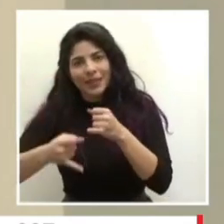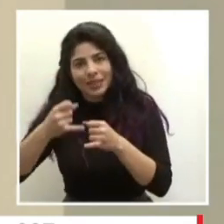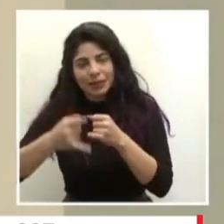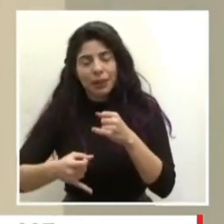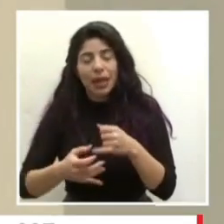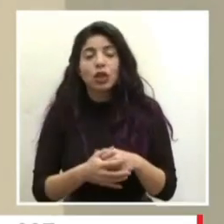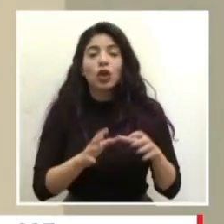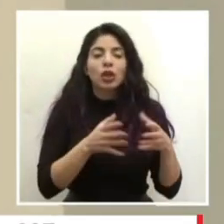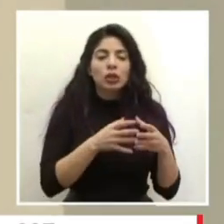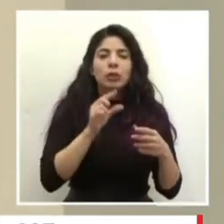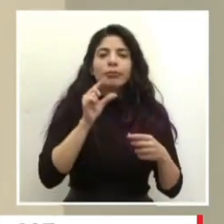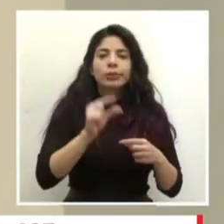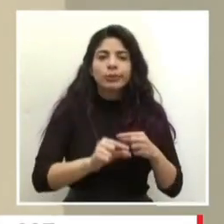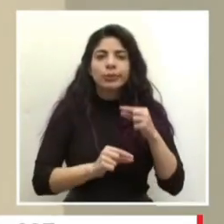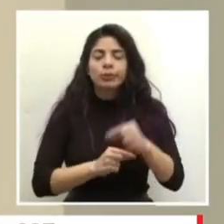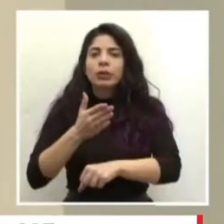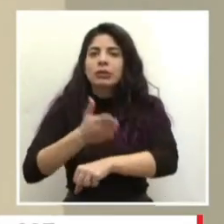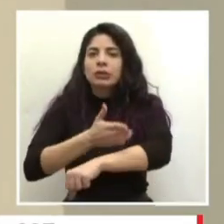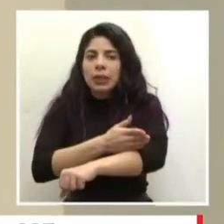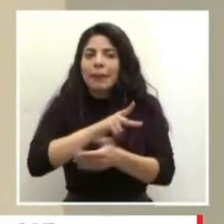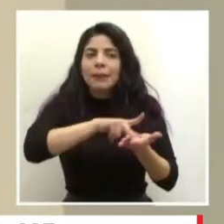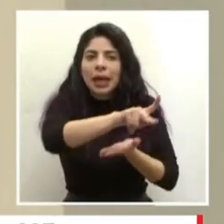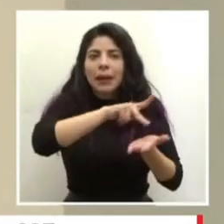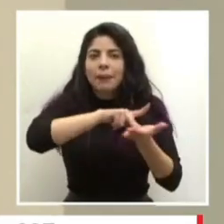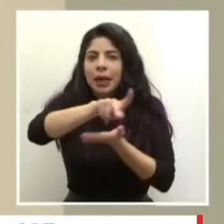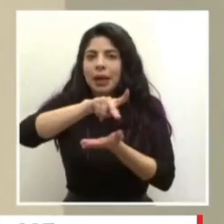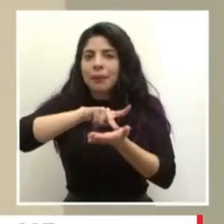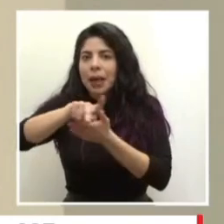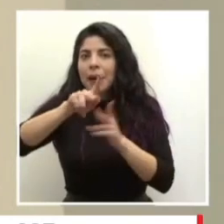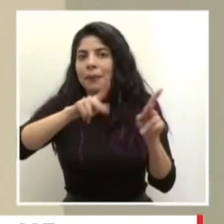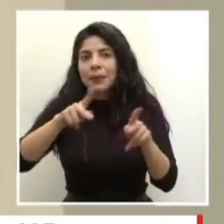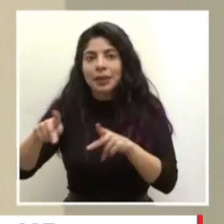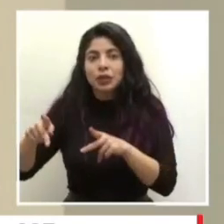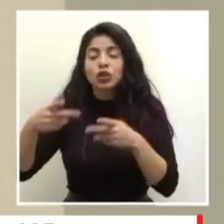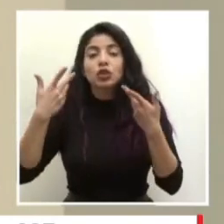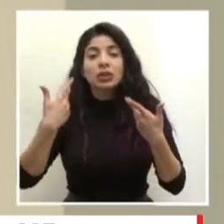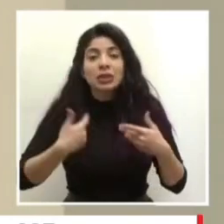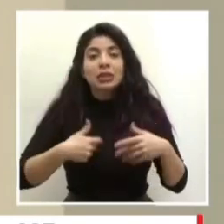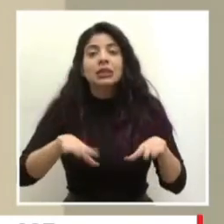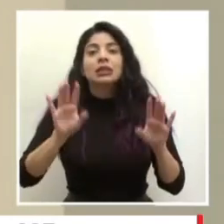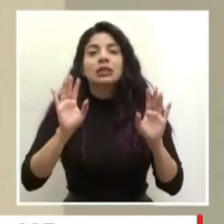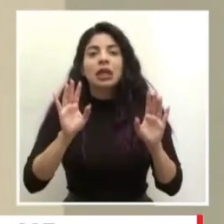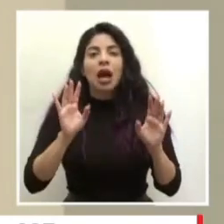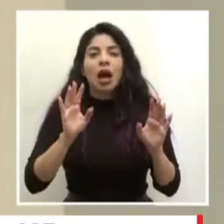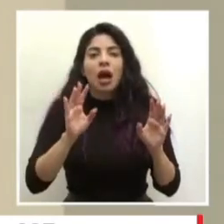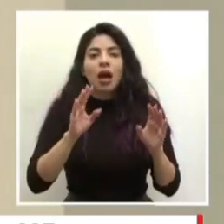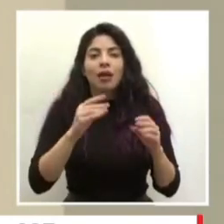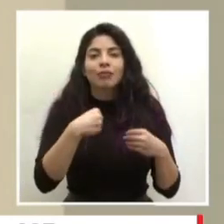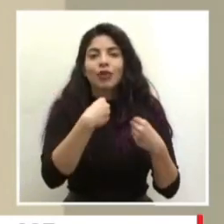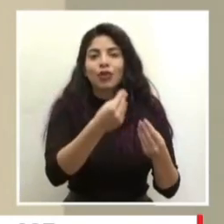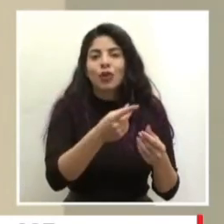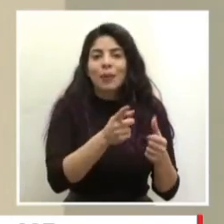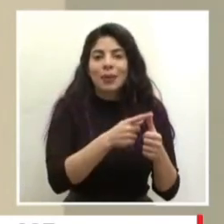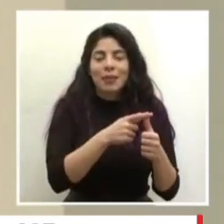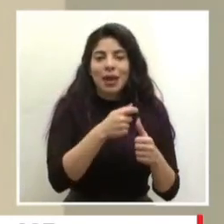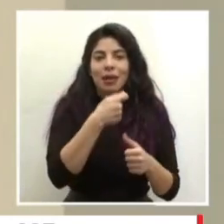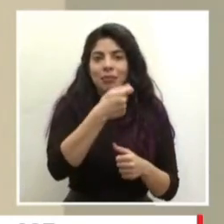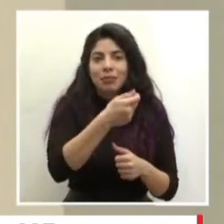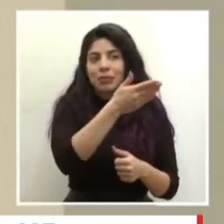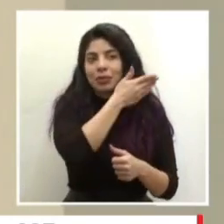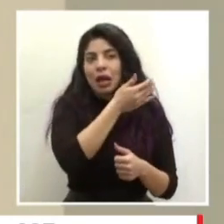Entonces vamos adelante con el pago de las personas que ya fueron, a las que ya se les había otorgado en una primera instancia el